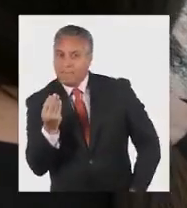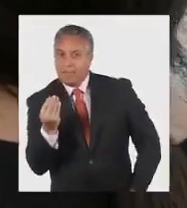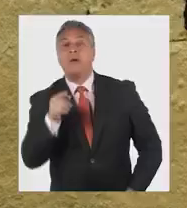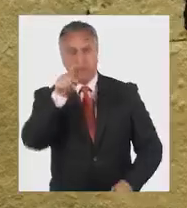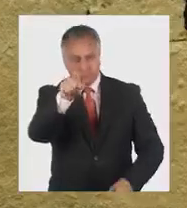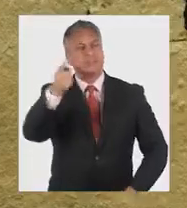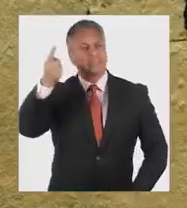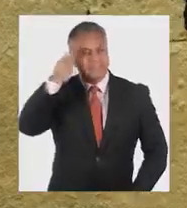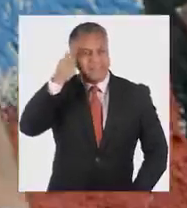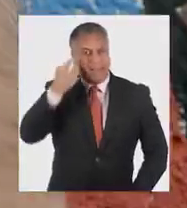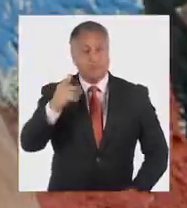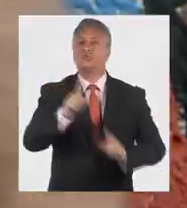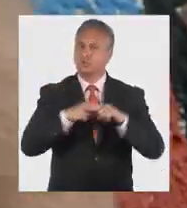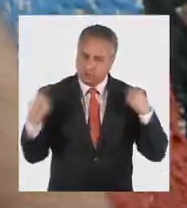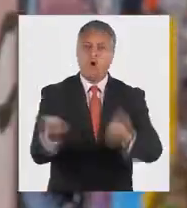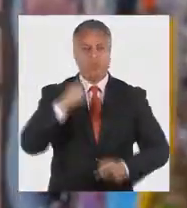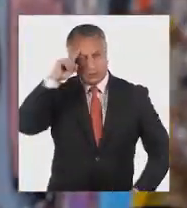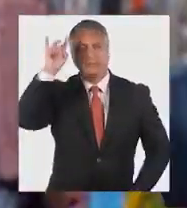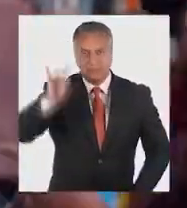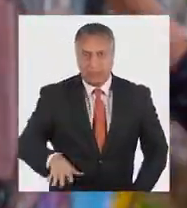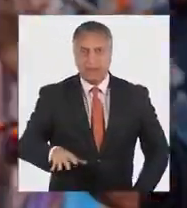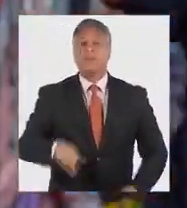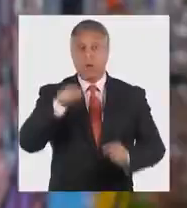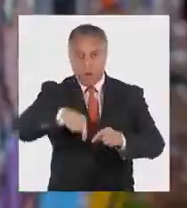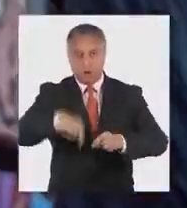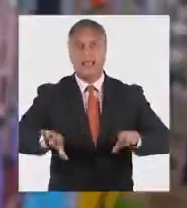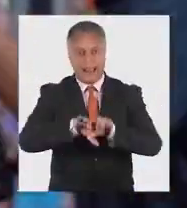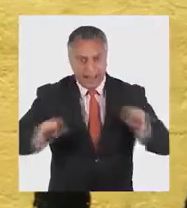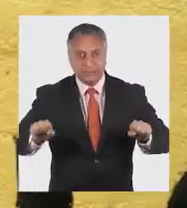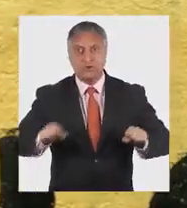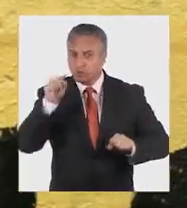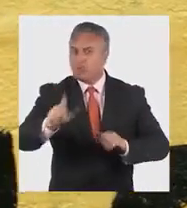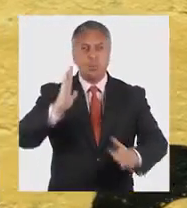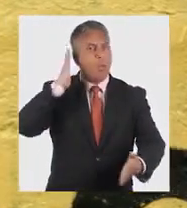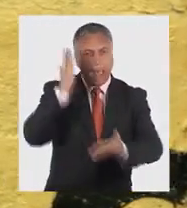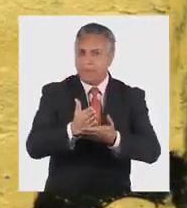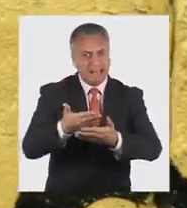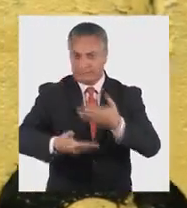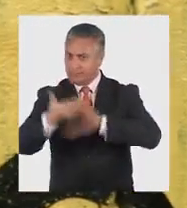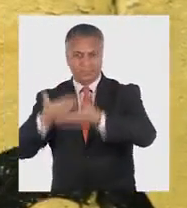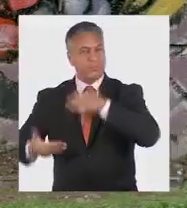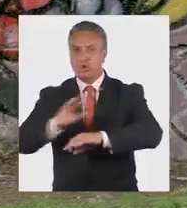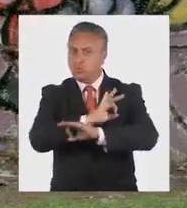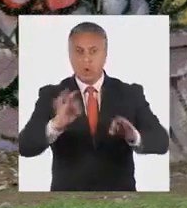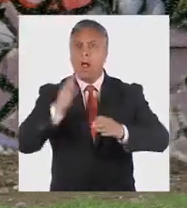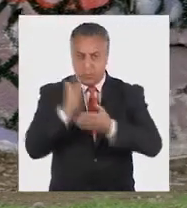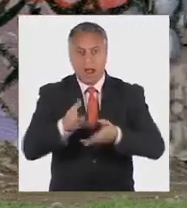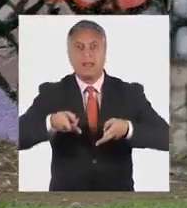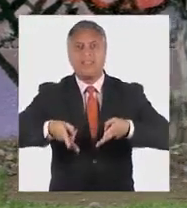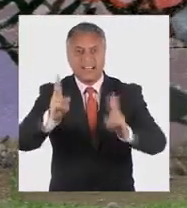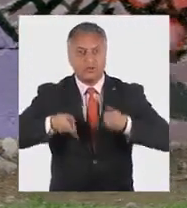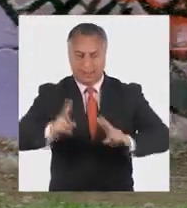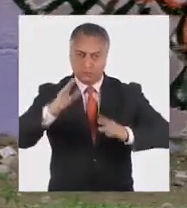miedo, pero lo sabes, todos lo sabemos y sabemos que hoy estamos listos, listos para nunca más retroceder. Nunca más